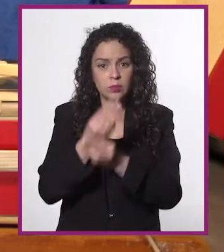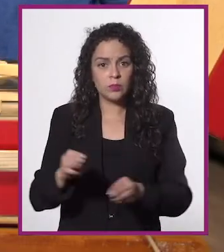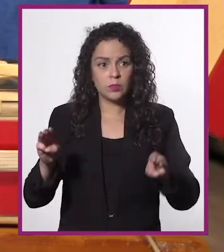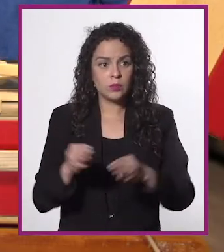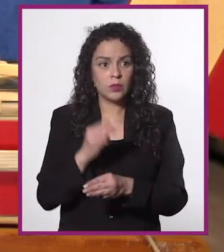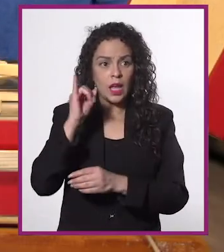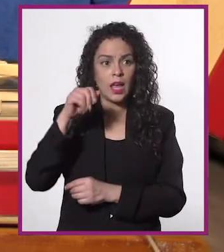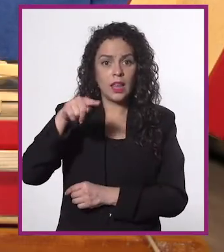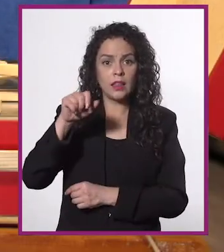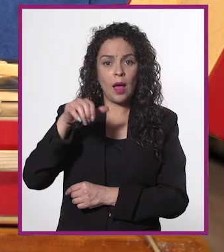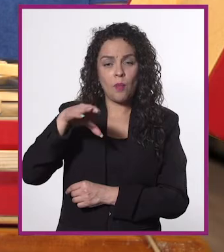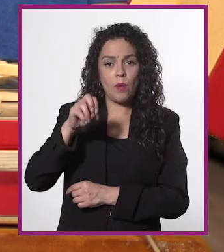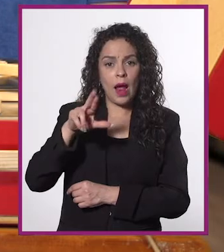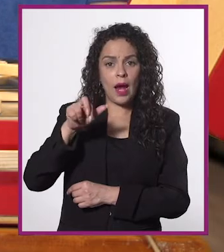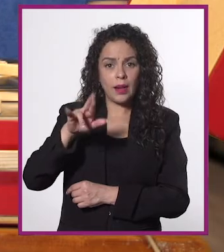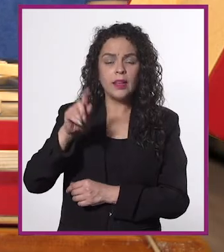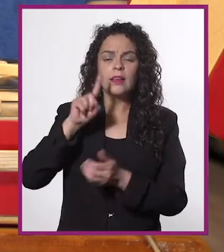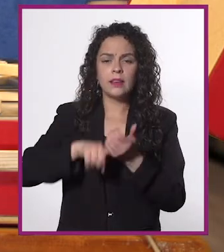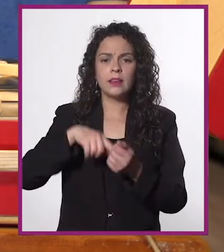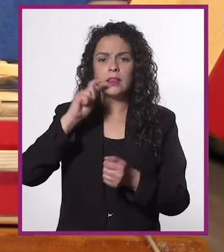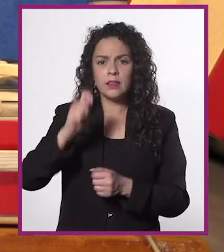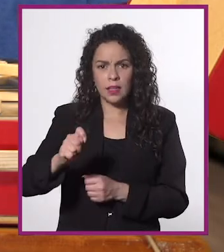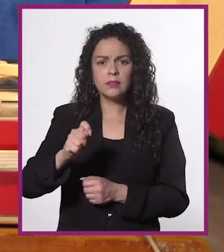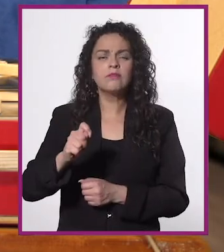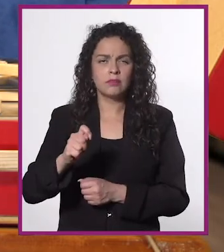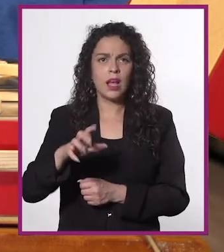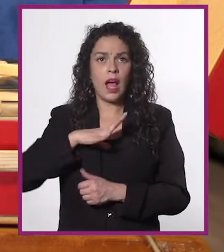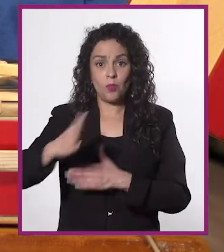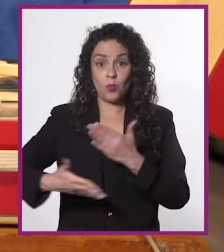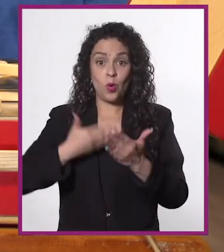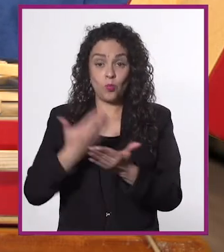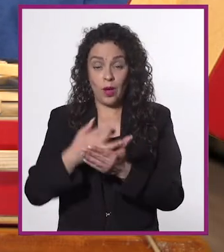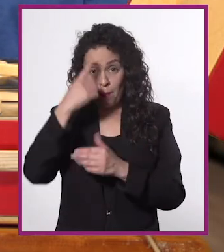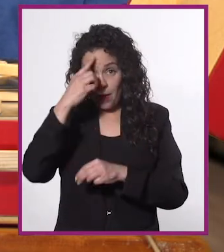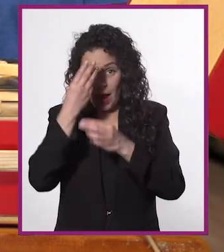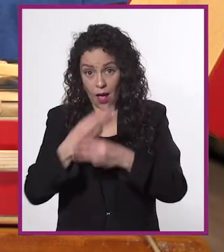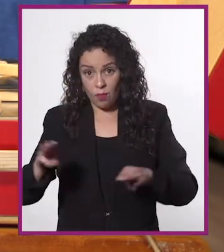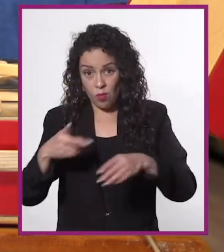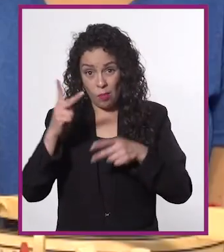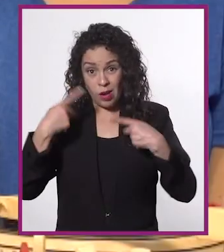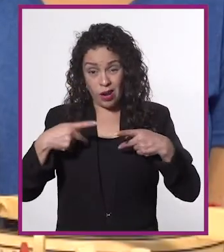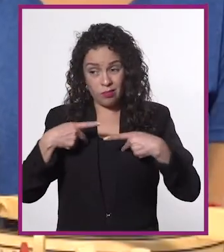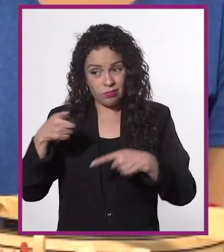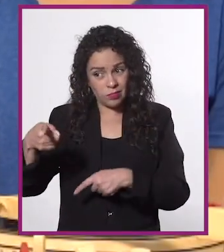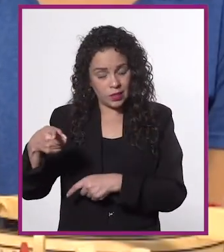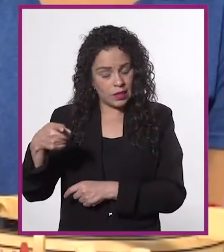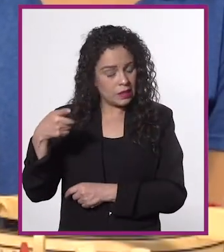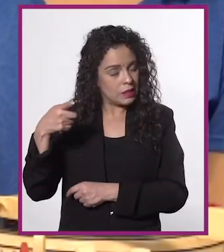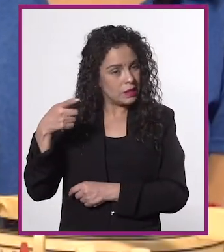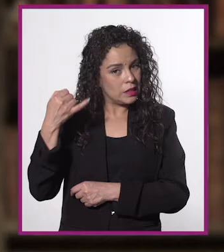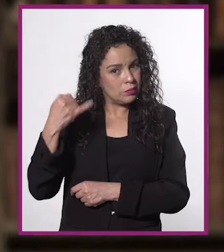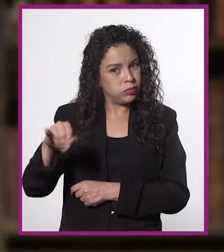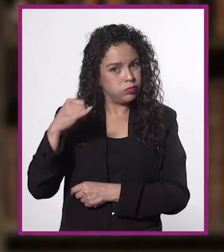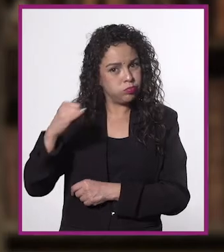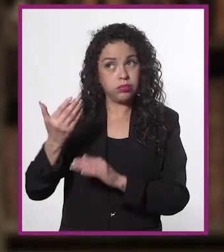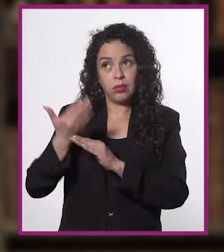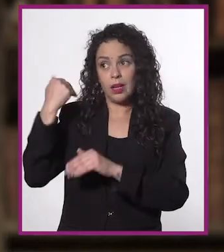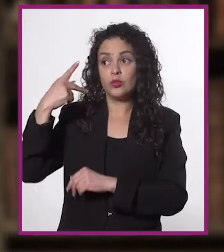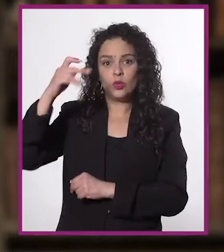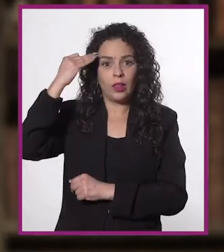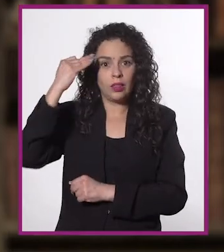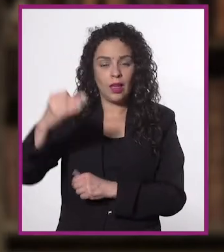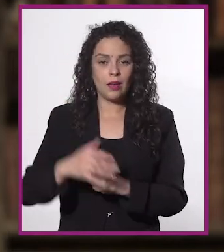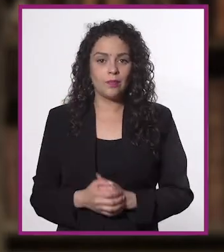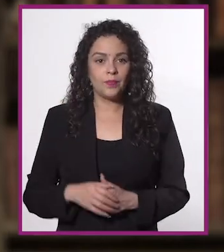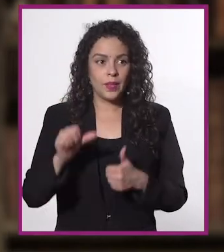entonadores de ruido, formaron parte de su propuesta musical y fueron criticados duramente en su época. ¿Está haciendo arte sonoro la